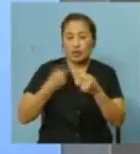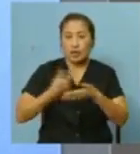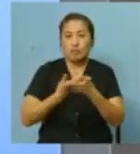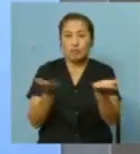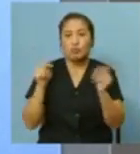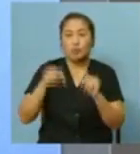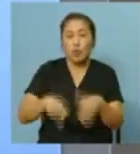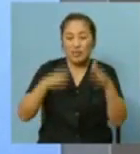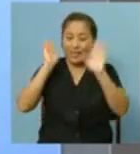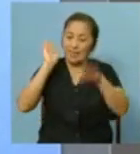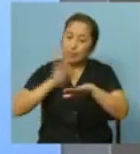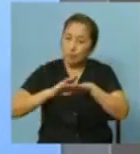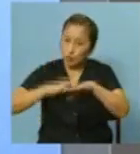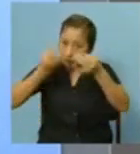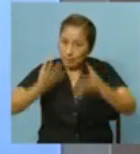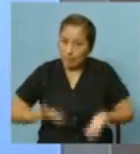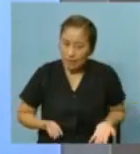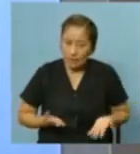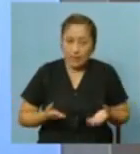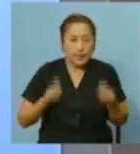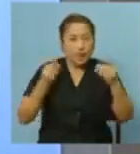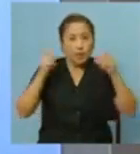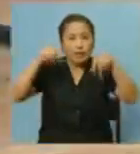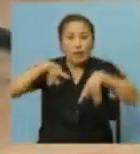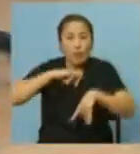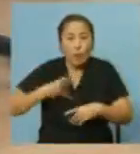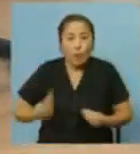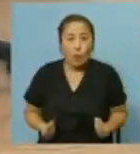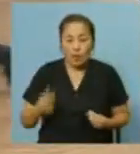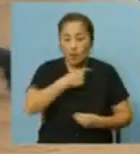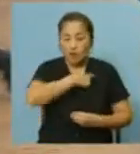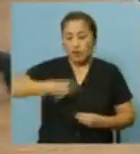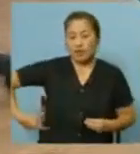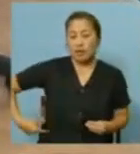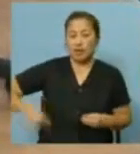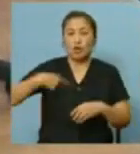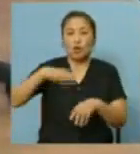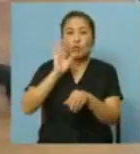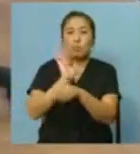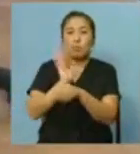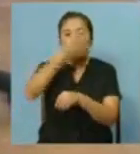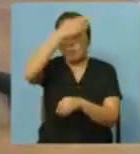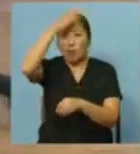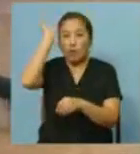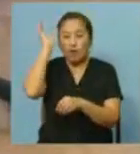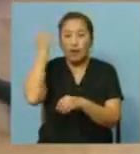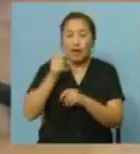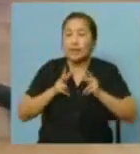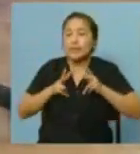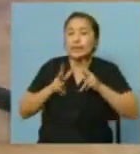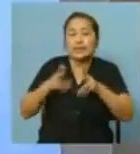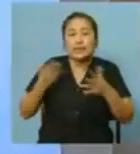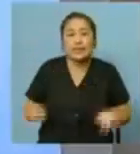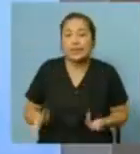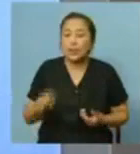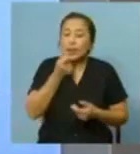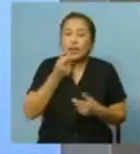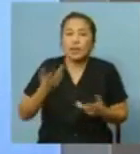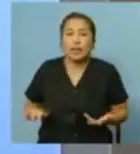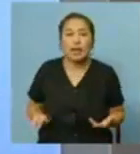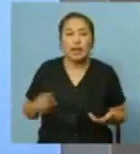seria responsable qué es lo que pasa en jujuy el gobernador de la provincia gerardo morales ha tomado decisiones por ejemplo